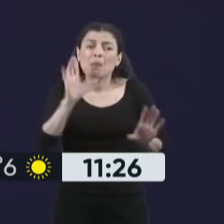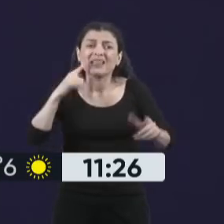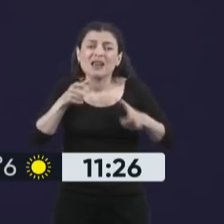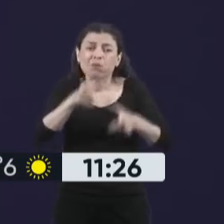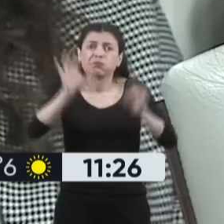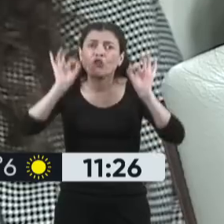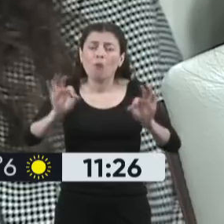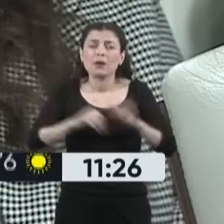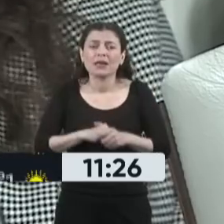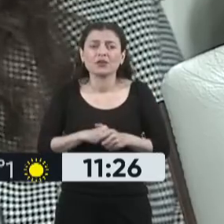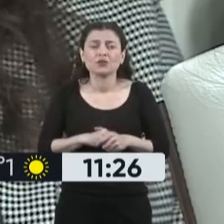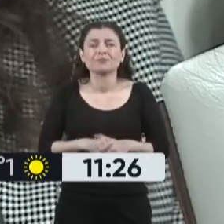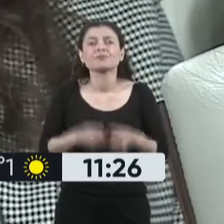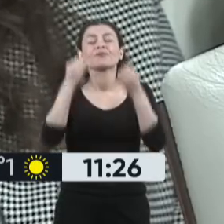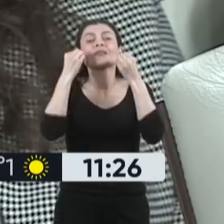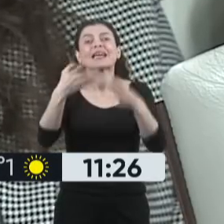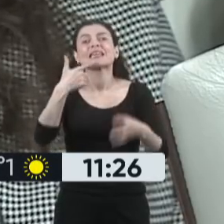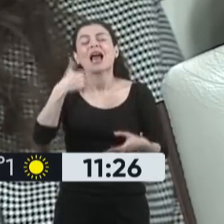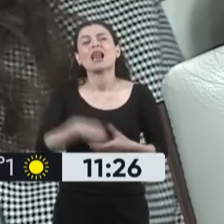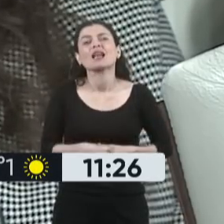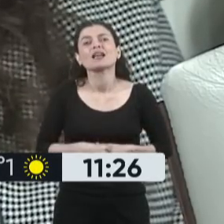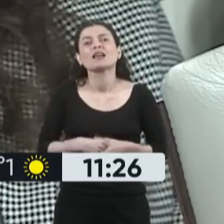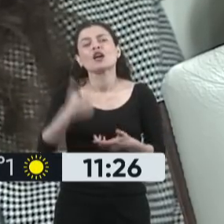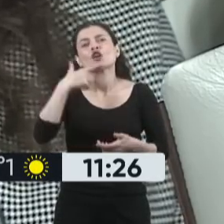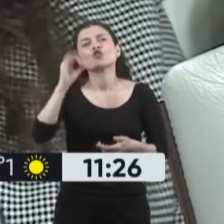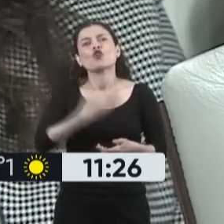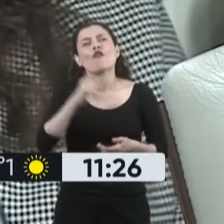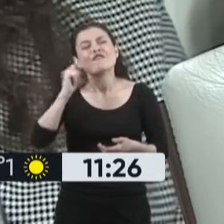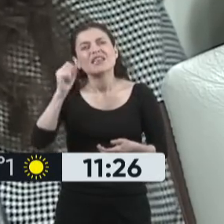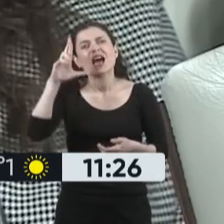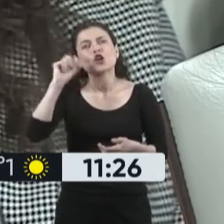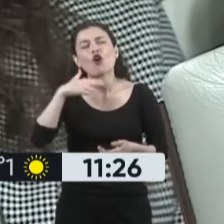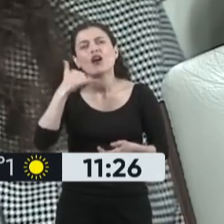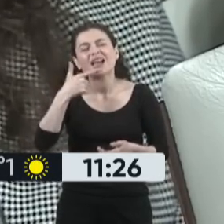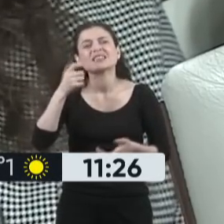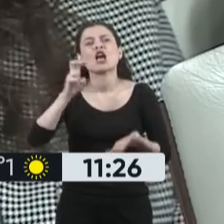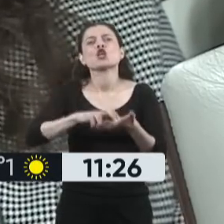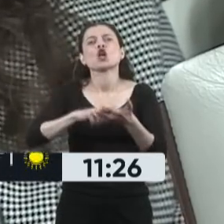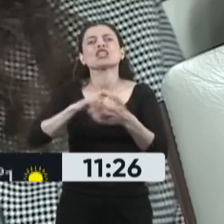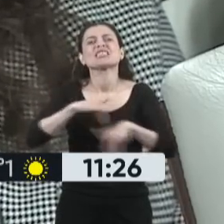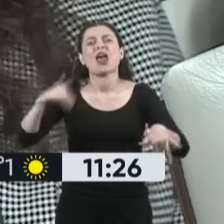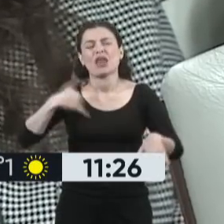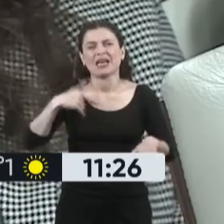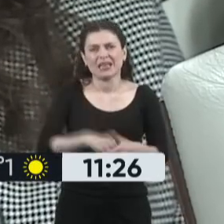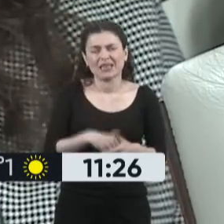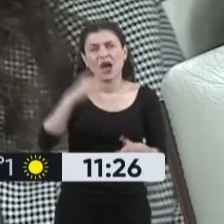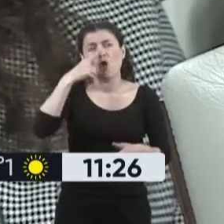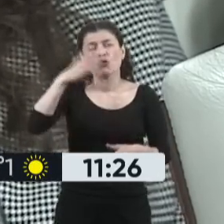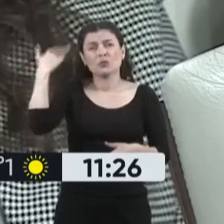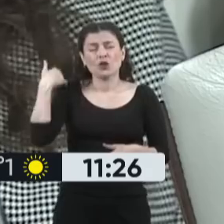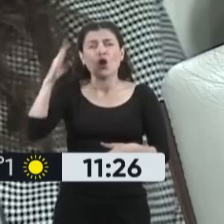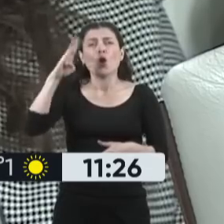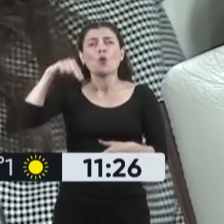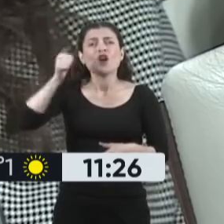pregunta. ¿Qué tal, vocero? ¿Cómo está? ¿Cómo estás? Sofía Rojas para la Agencia de Noticias Argentinas. En los últimos días, la diputada Rocío